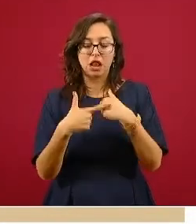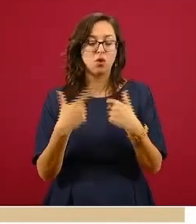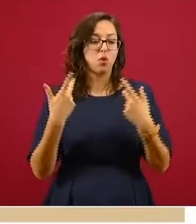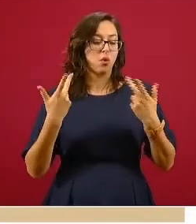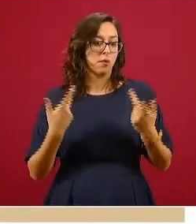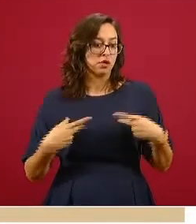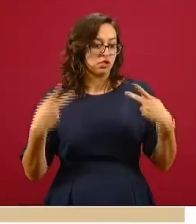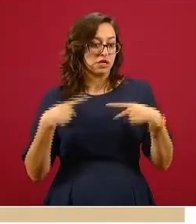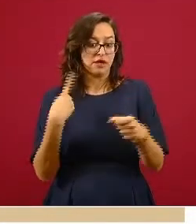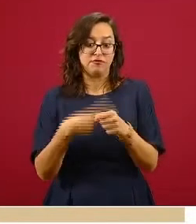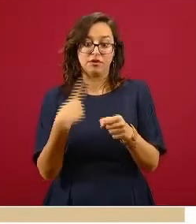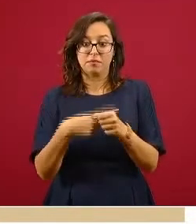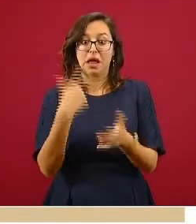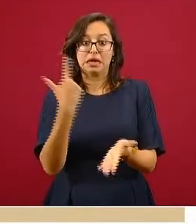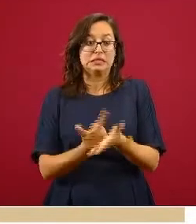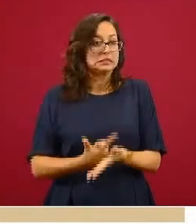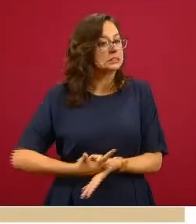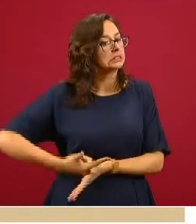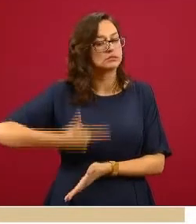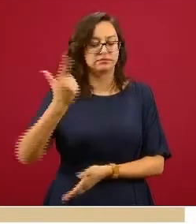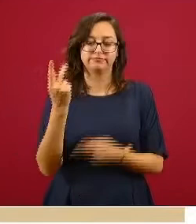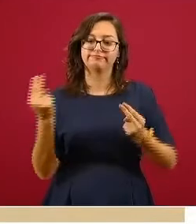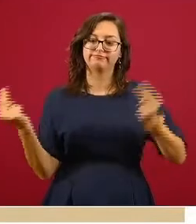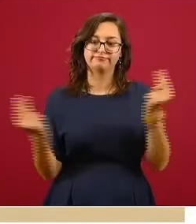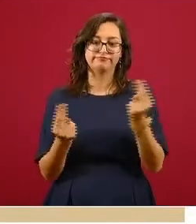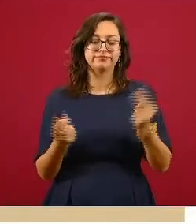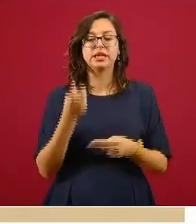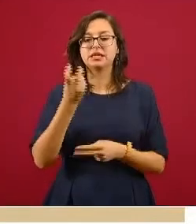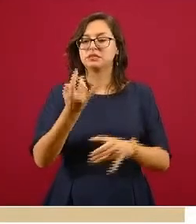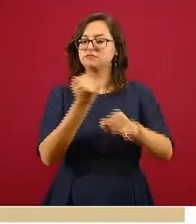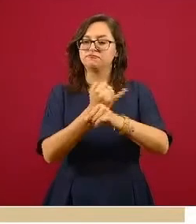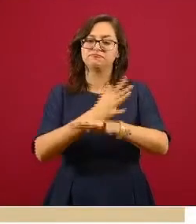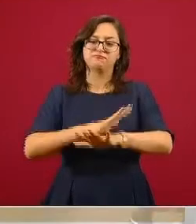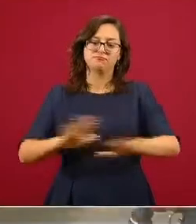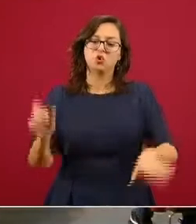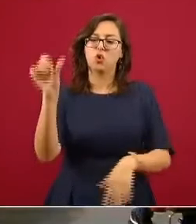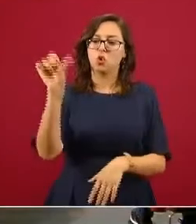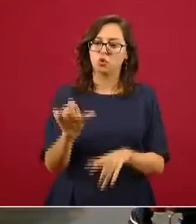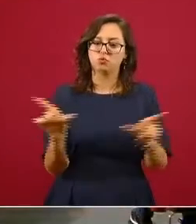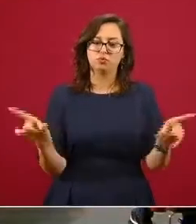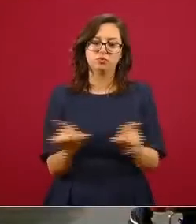con estas características lo requieren. Sería la actualización para esta noche.